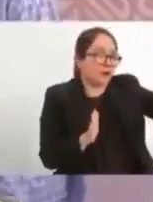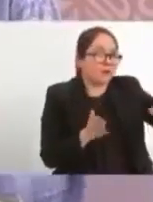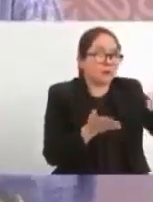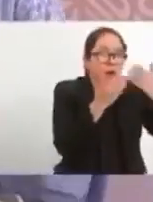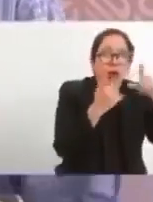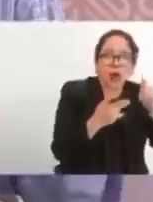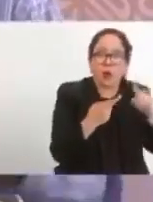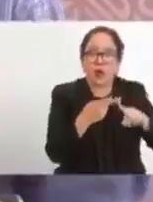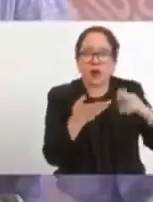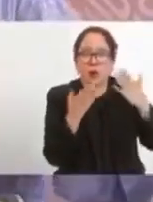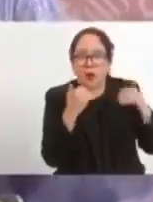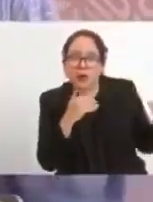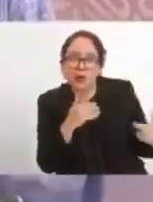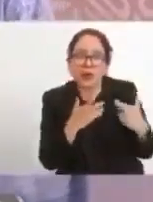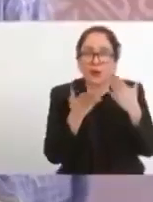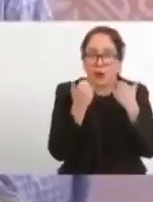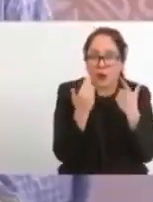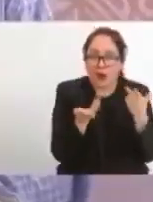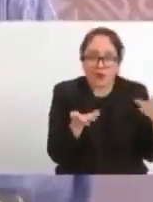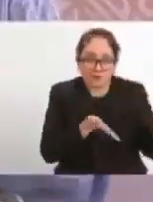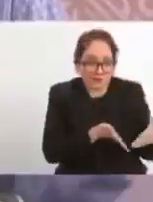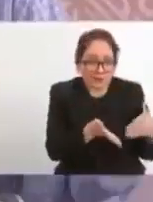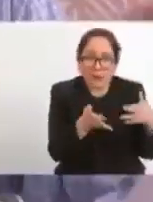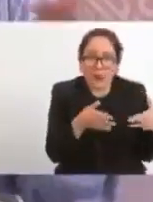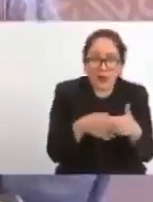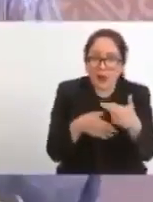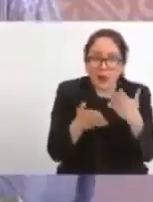no hay agua, si no hay río, si no hay arroyo y si no hay pescado.